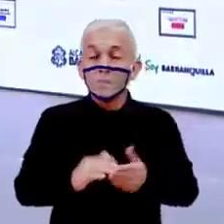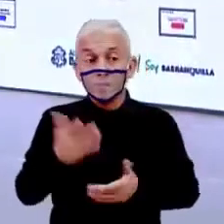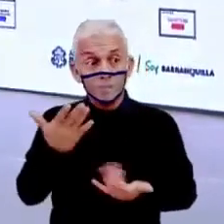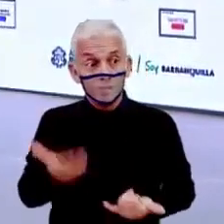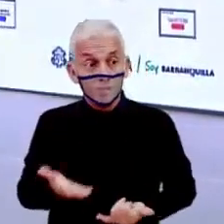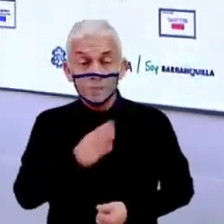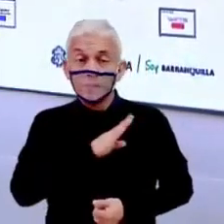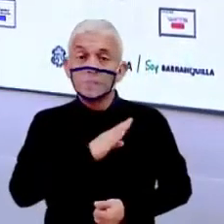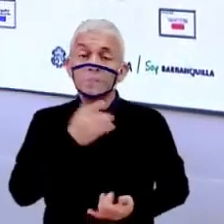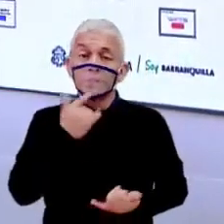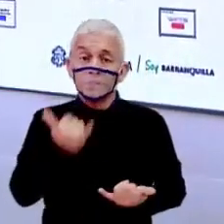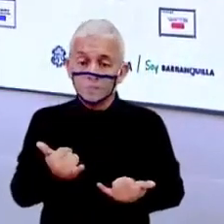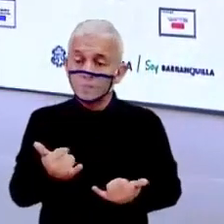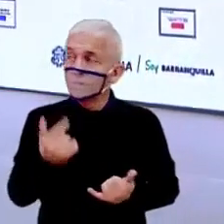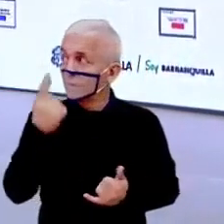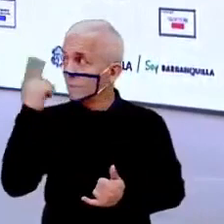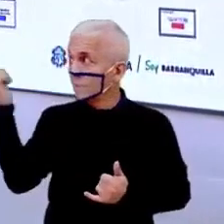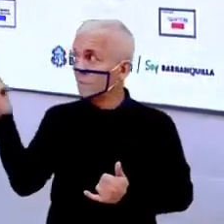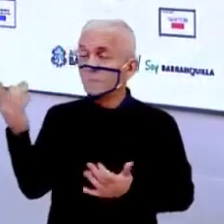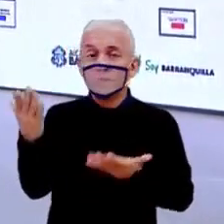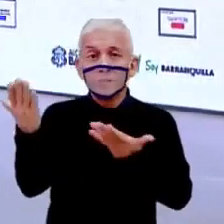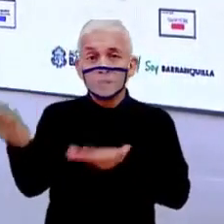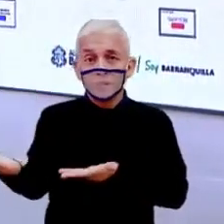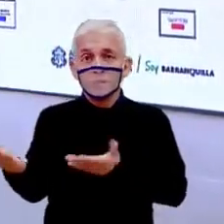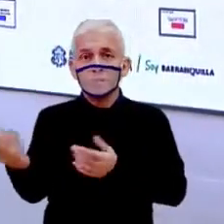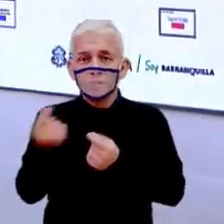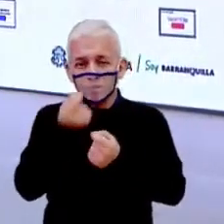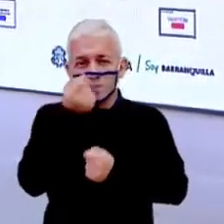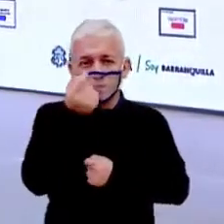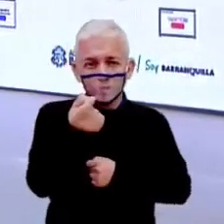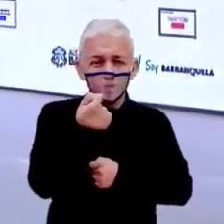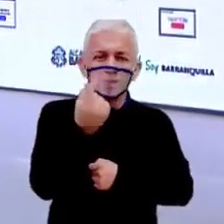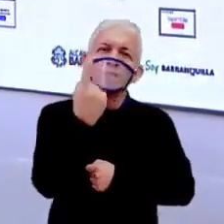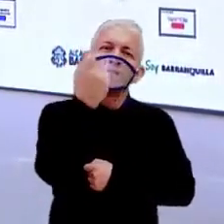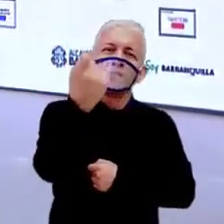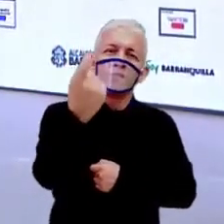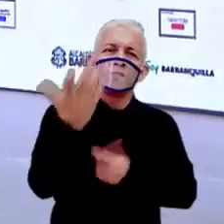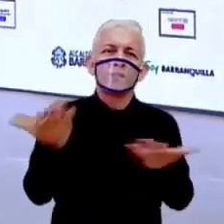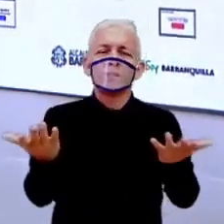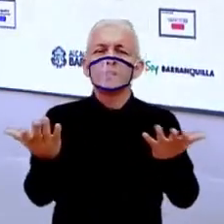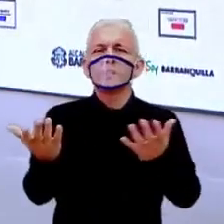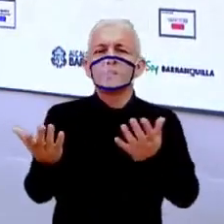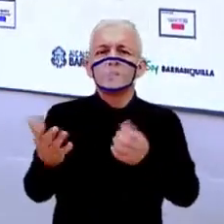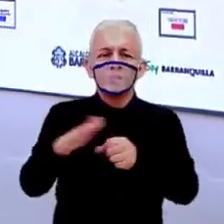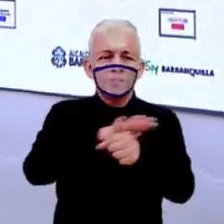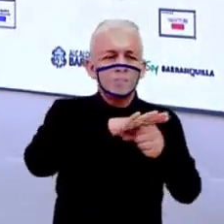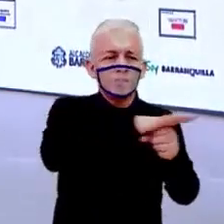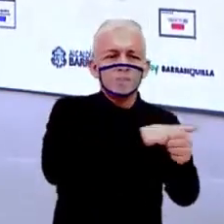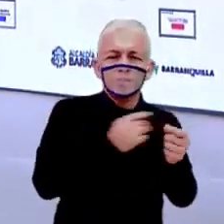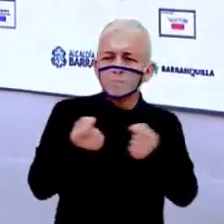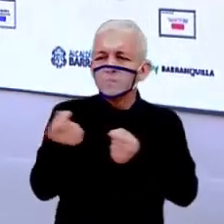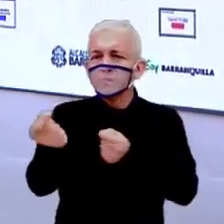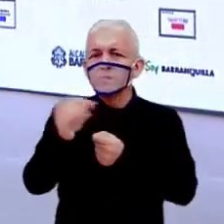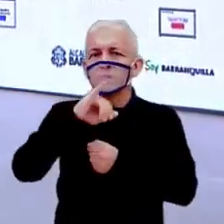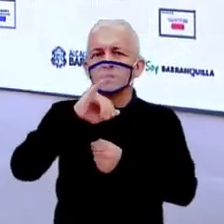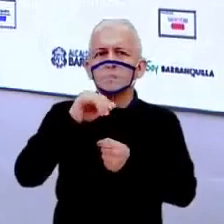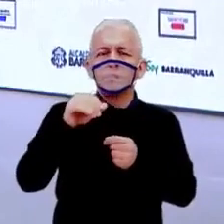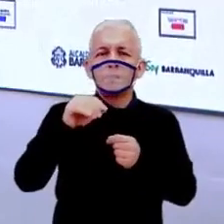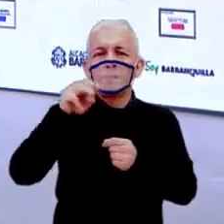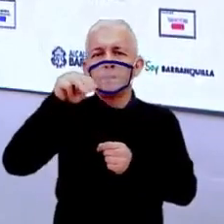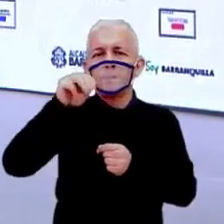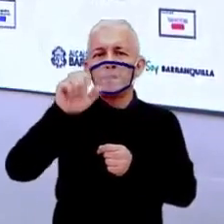porque según vemos aquí en los planos, ya es muy poco lo que le falta a todos estos barrios, a las Malvinas. Las Malvinas